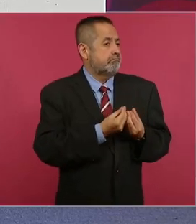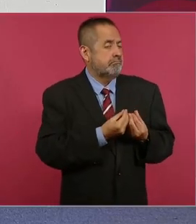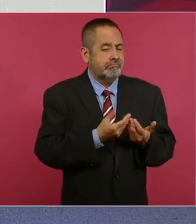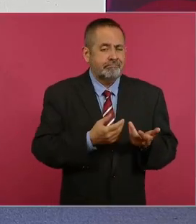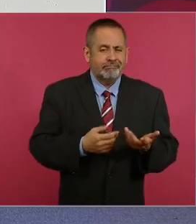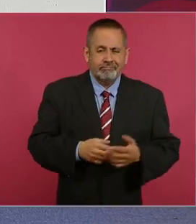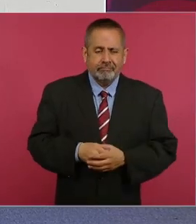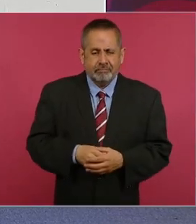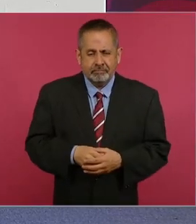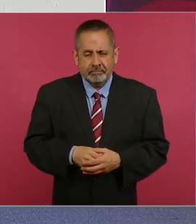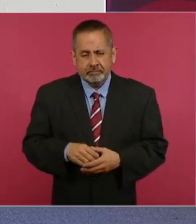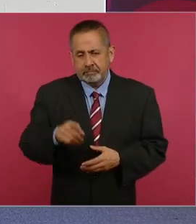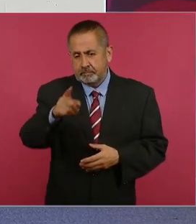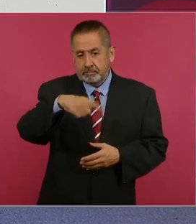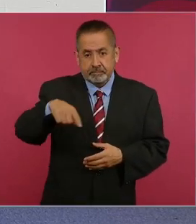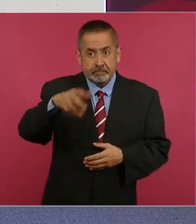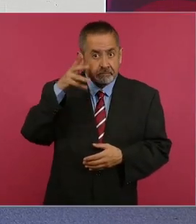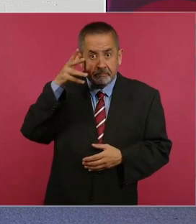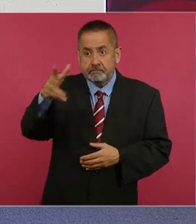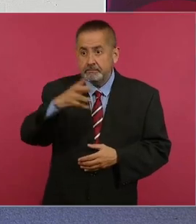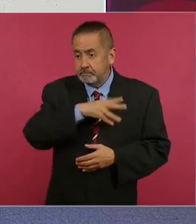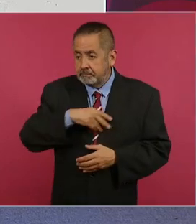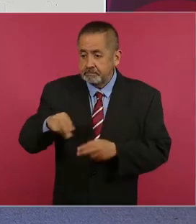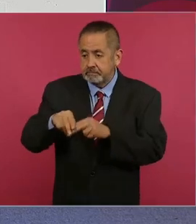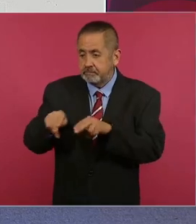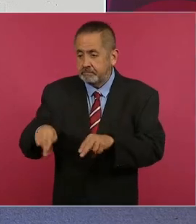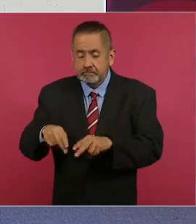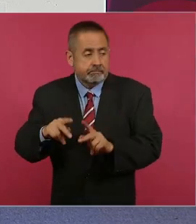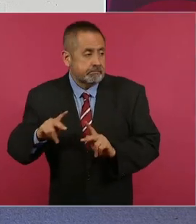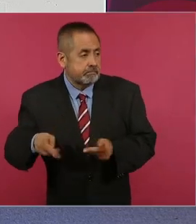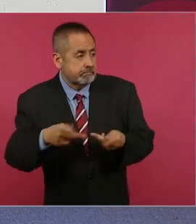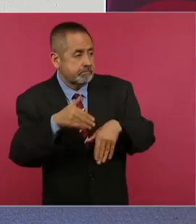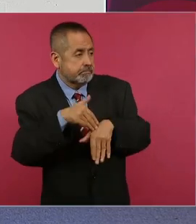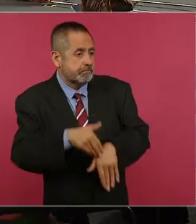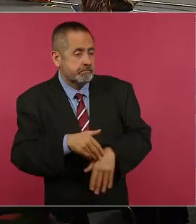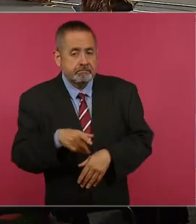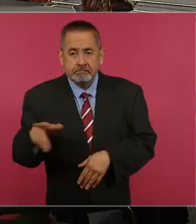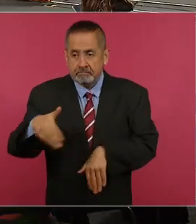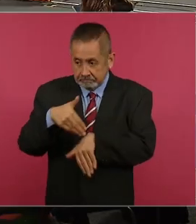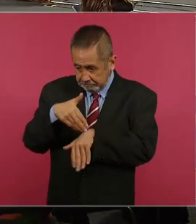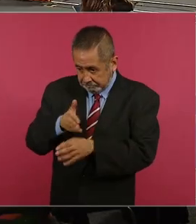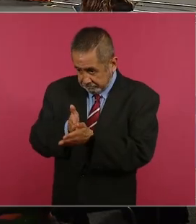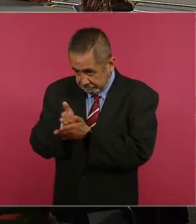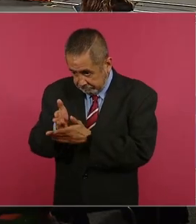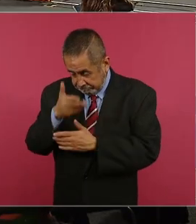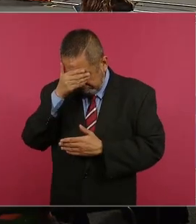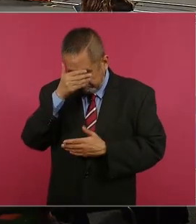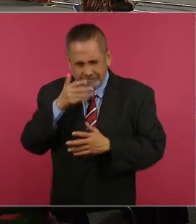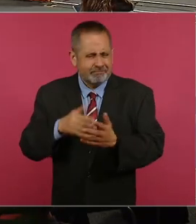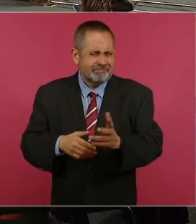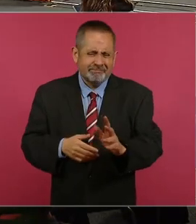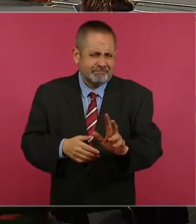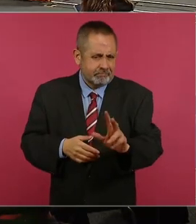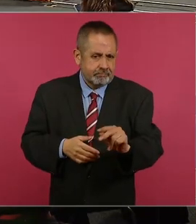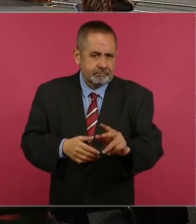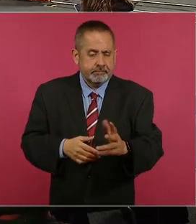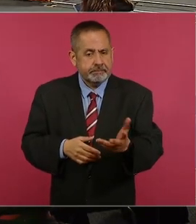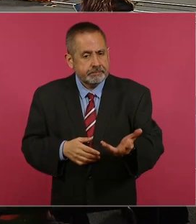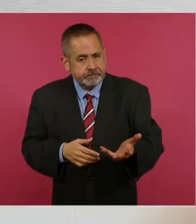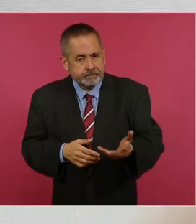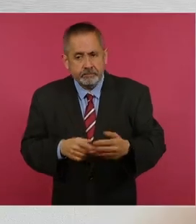No vendas el futuro de tus hijos y nietos por una lealtad que no debes a